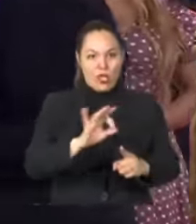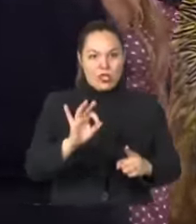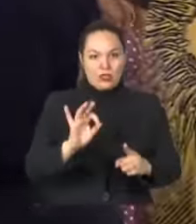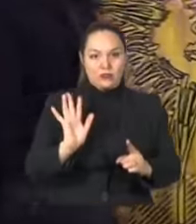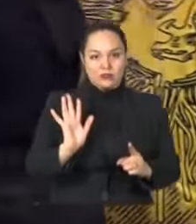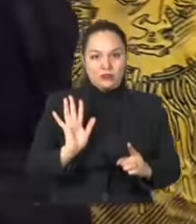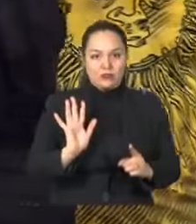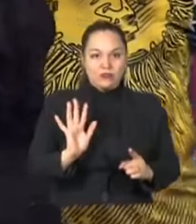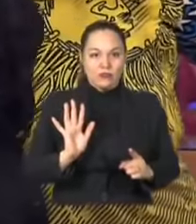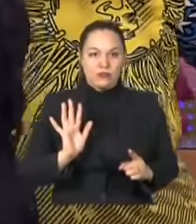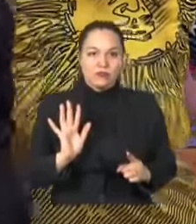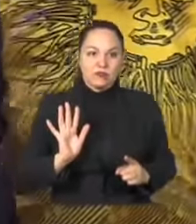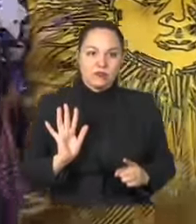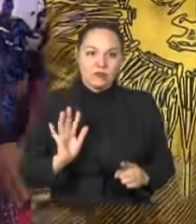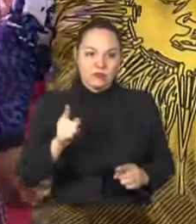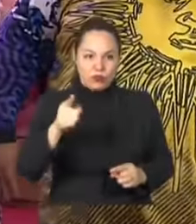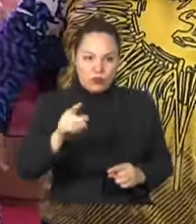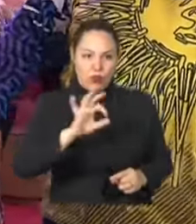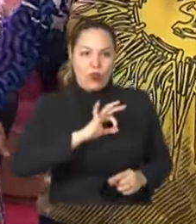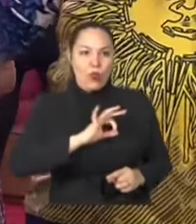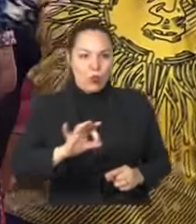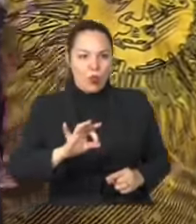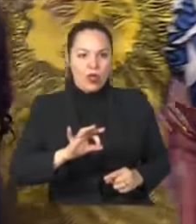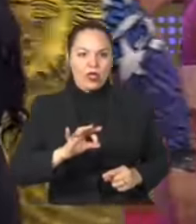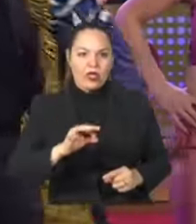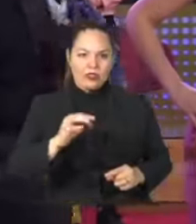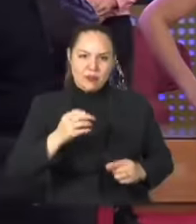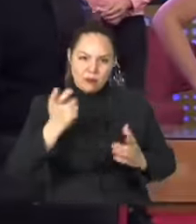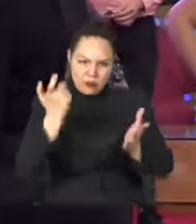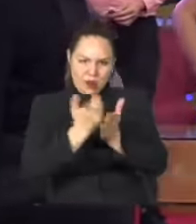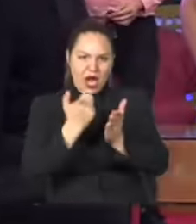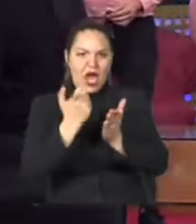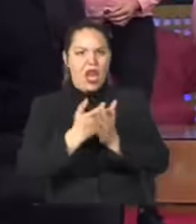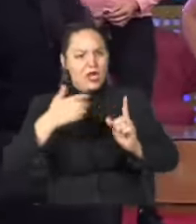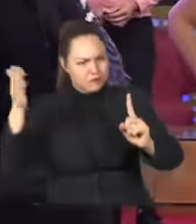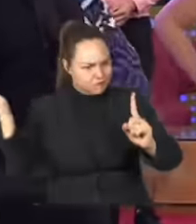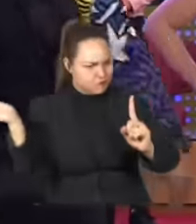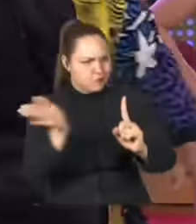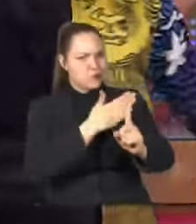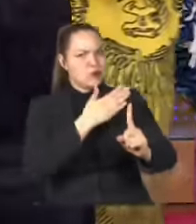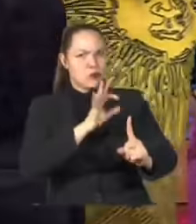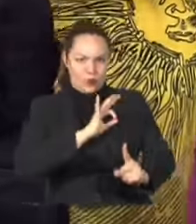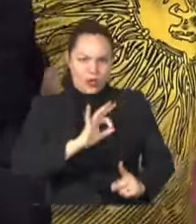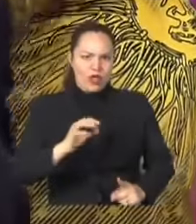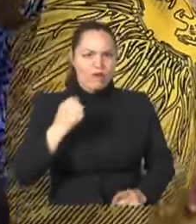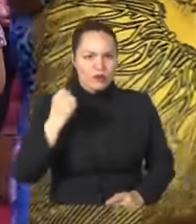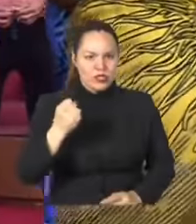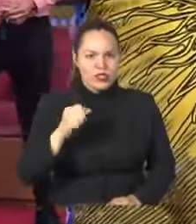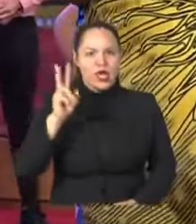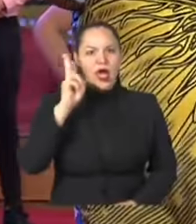reto. El reto. Dice neurosis que si puede usted superar la fuerza. Ay, en la cachetada. Espera, yo le doy un beso. Ahí está.